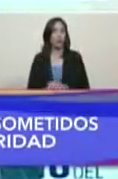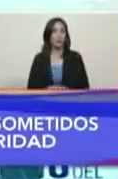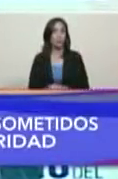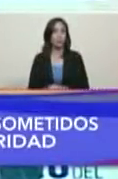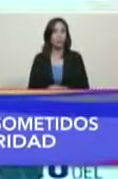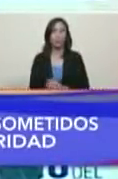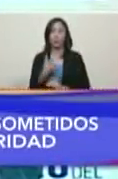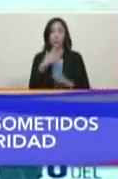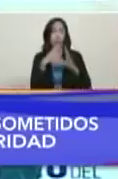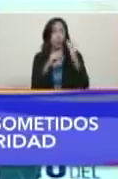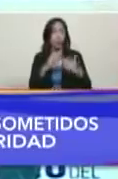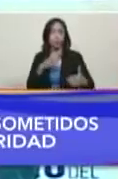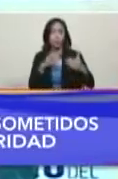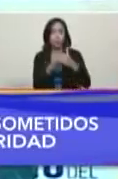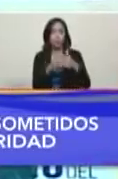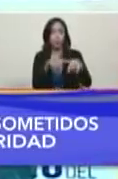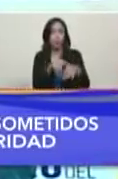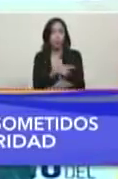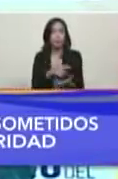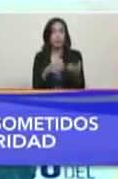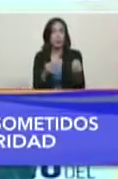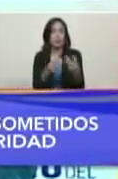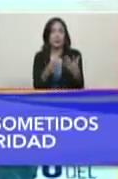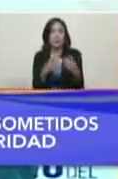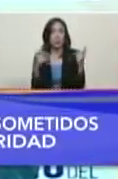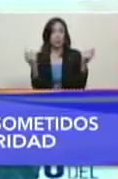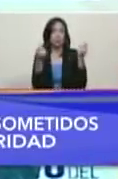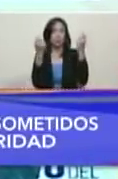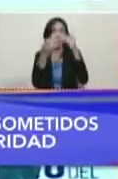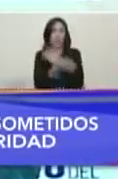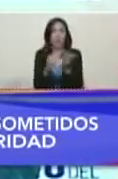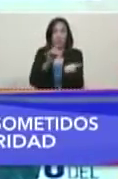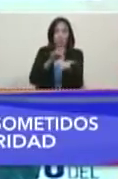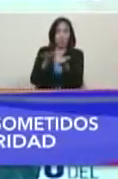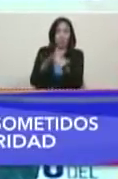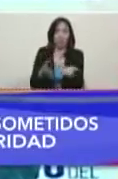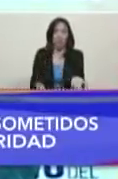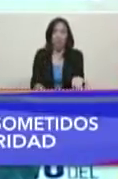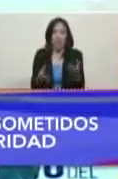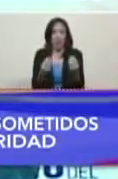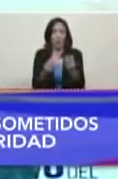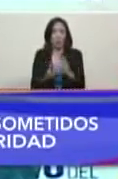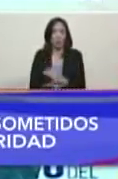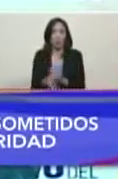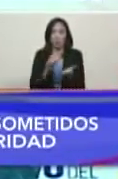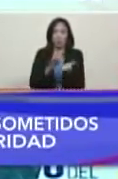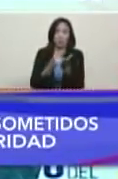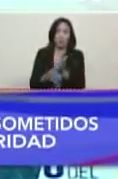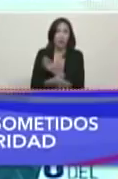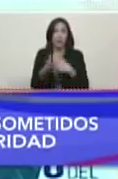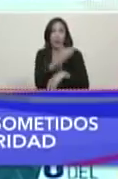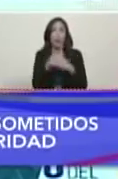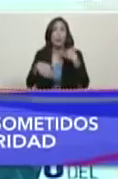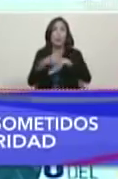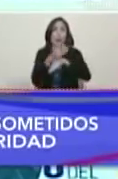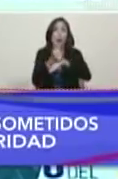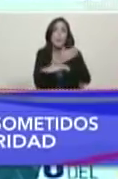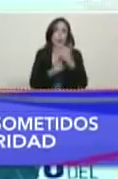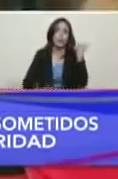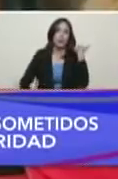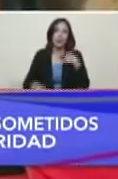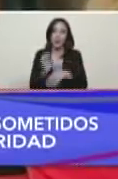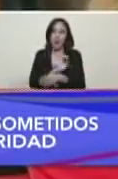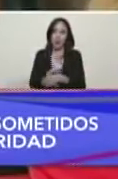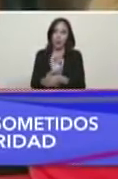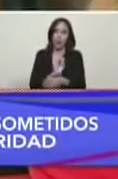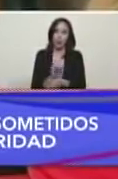se pronuncien en contra de esta manifestación xenofóbica, nazifascista, del presidente de Ecuador, que